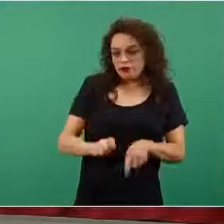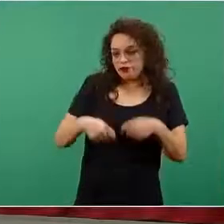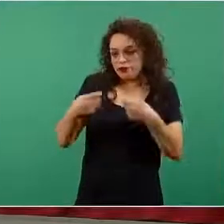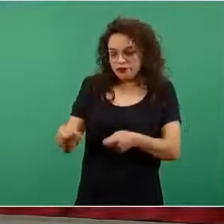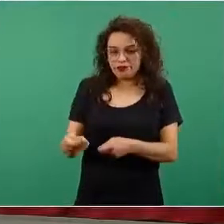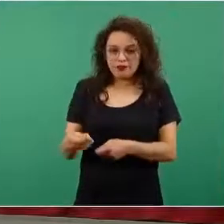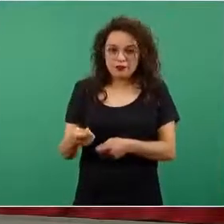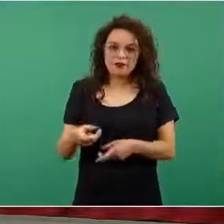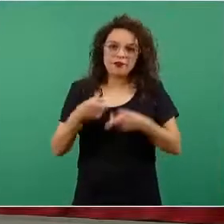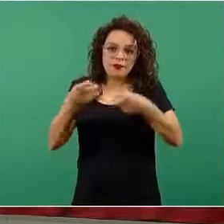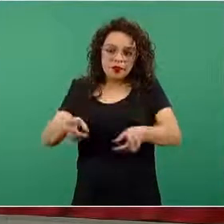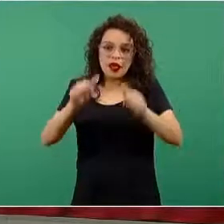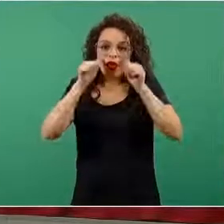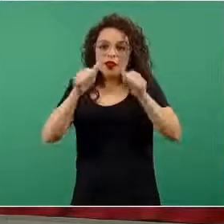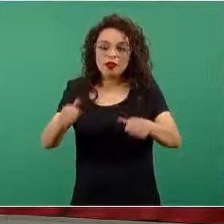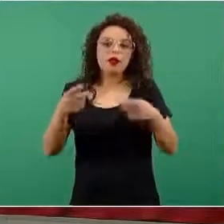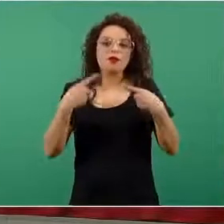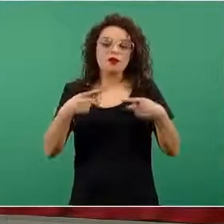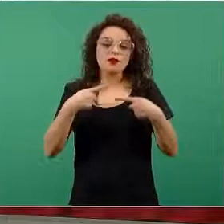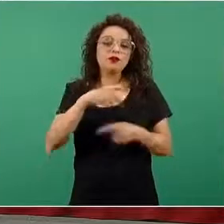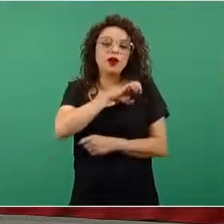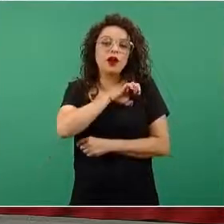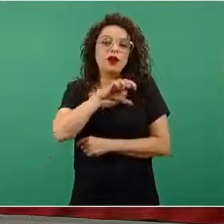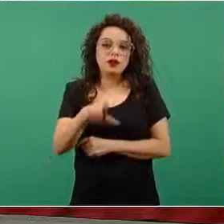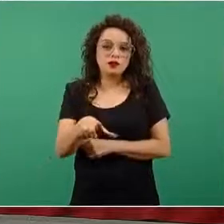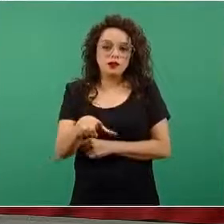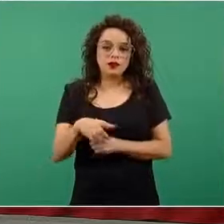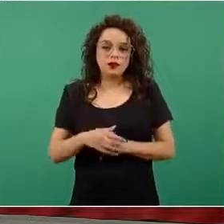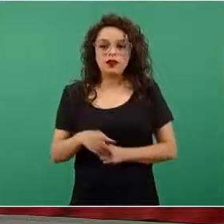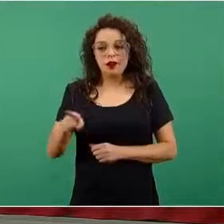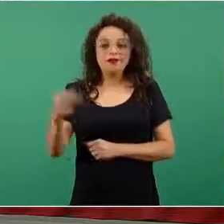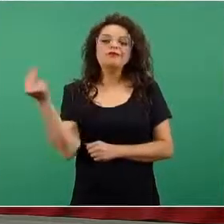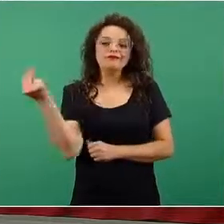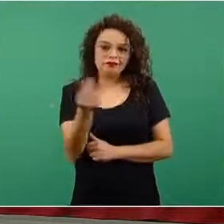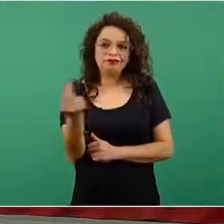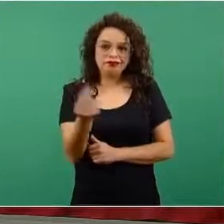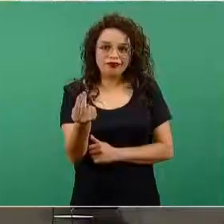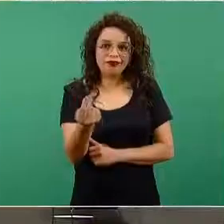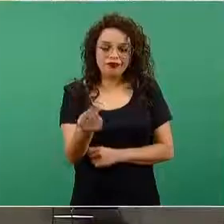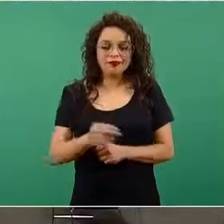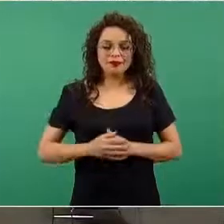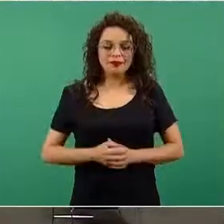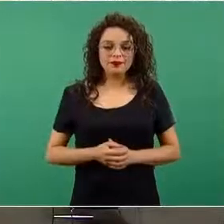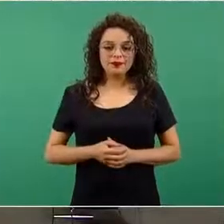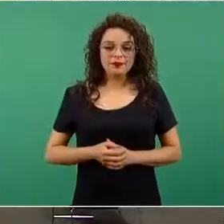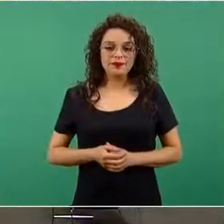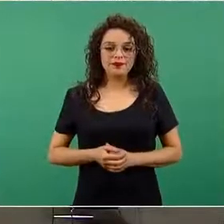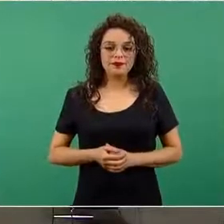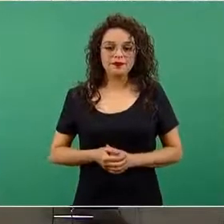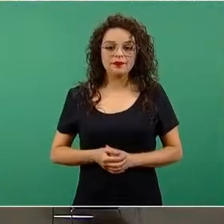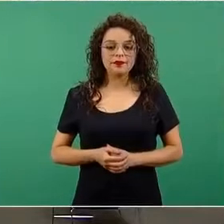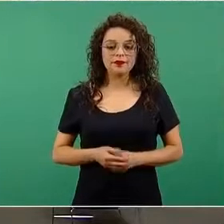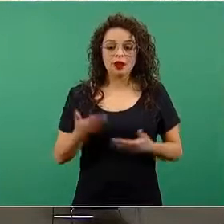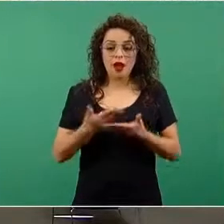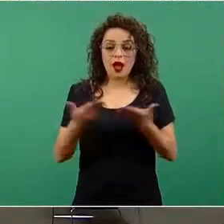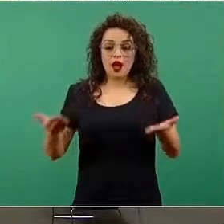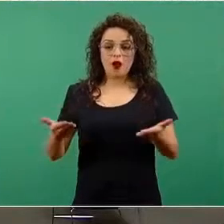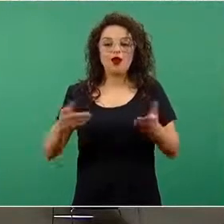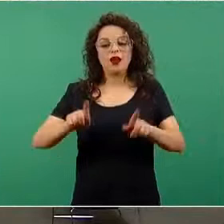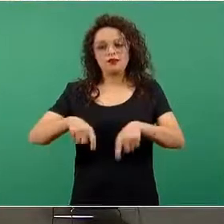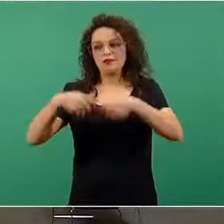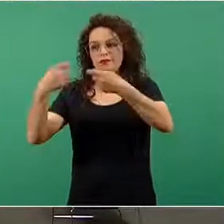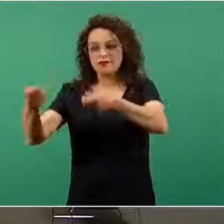este tipo de atención especializada a las personas que sí lo requieran. Bien, vamos a darle entonces ahora el tiempo al doctor